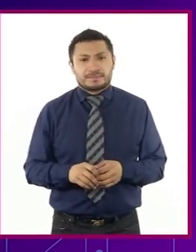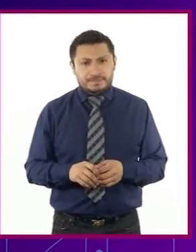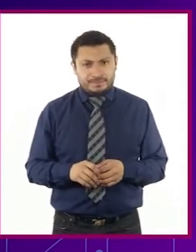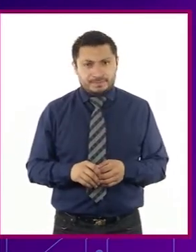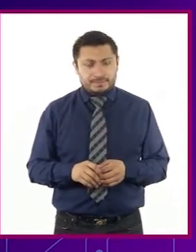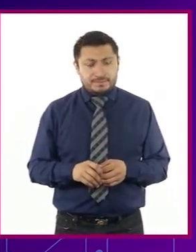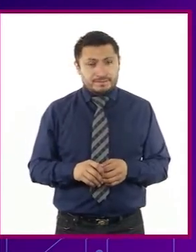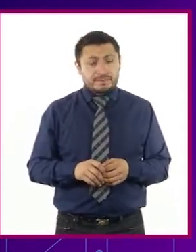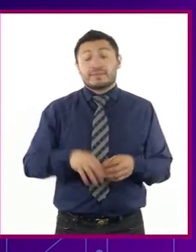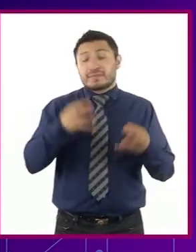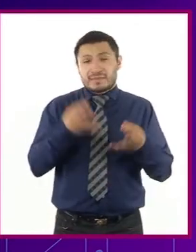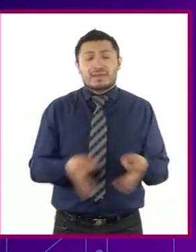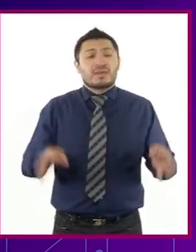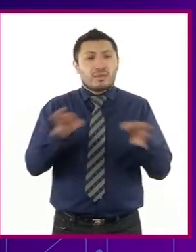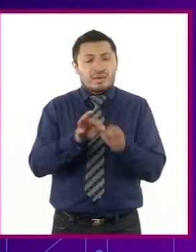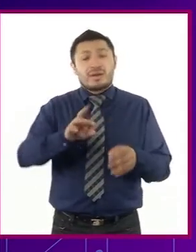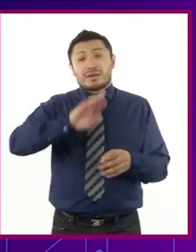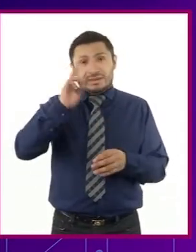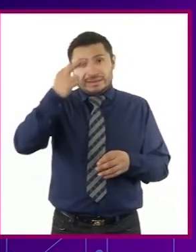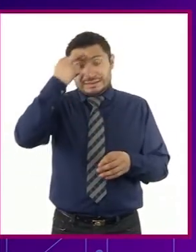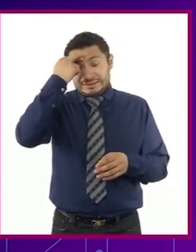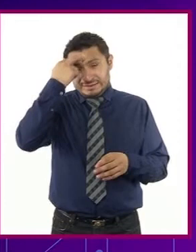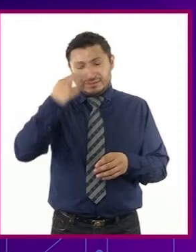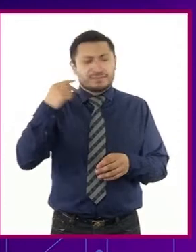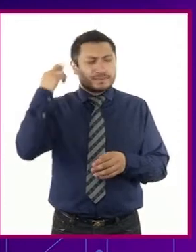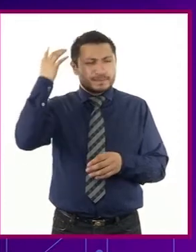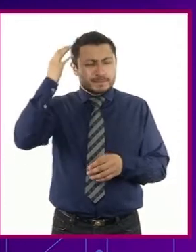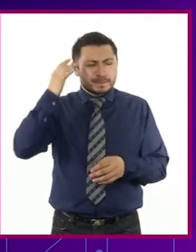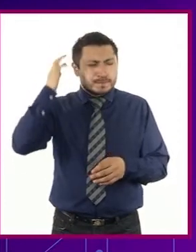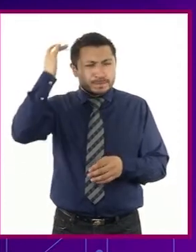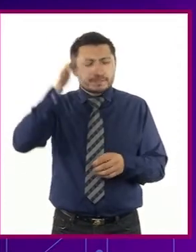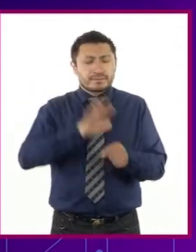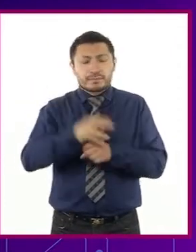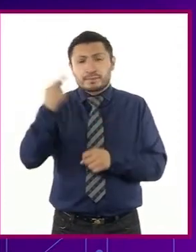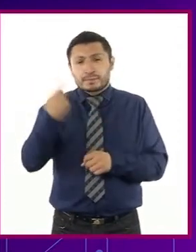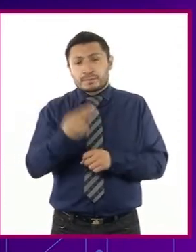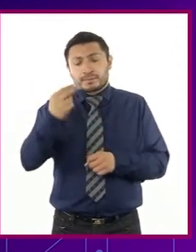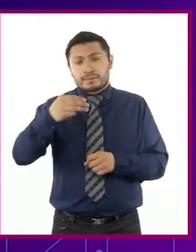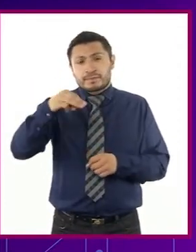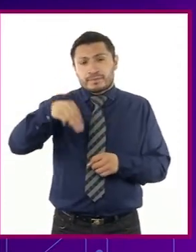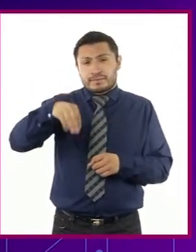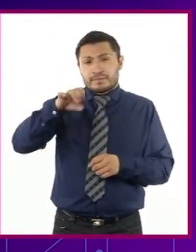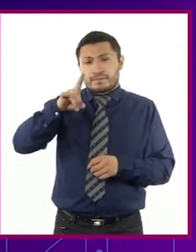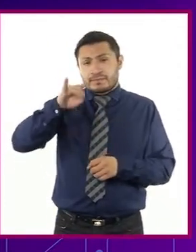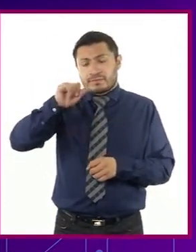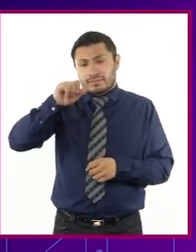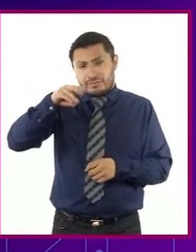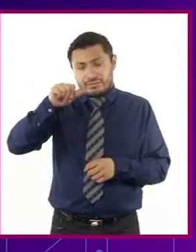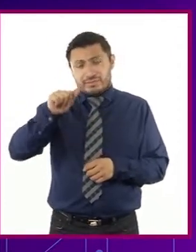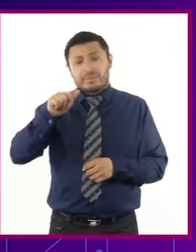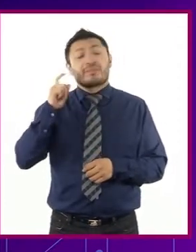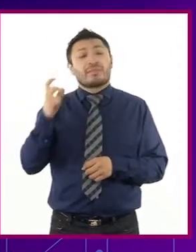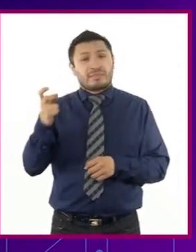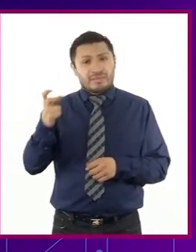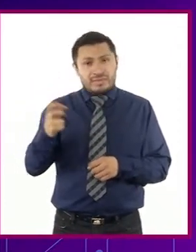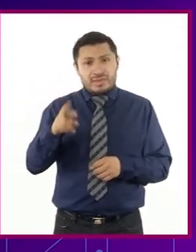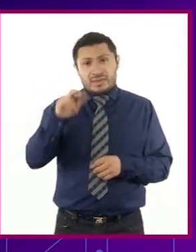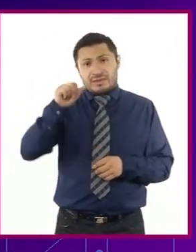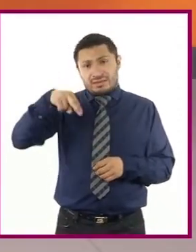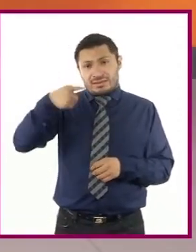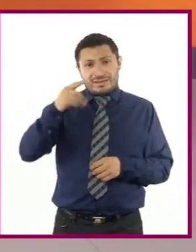continuar, vale la pena tomar un momento para analizar la necesidad de una medida de dispersión, en este caso, del